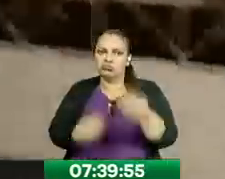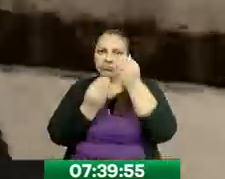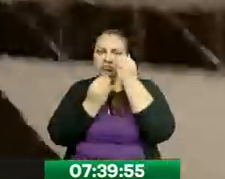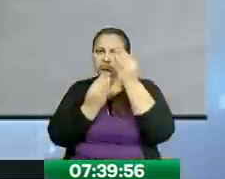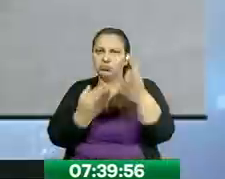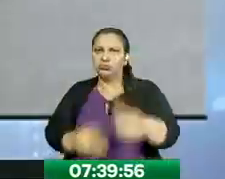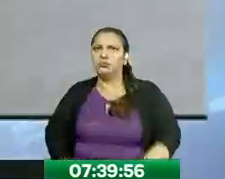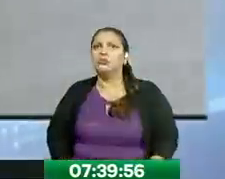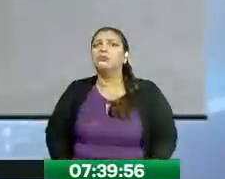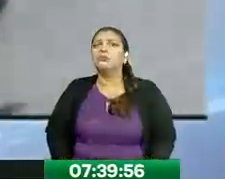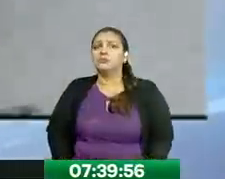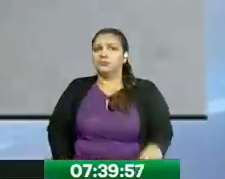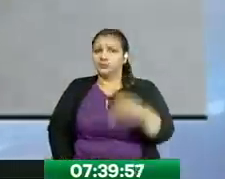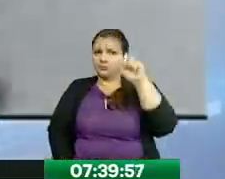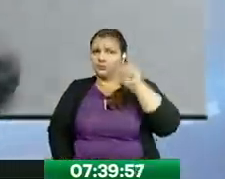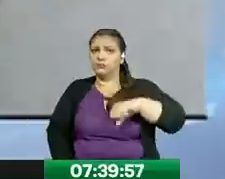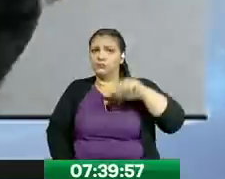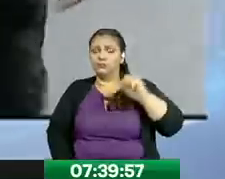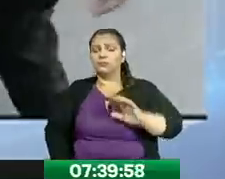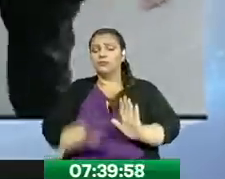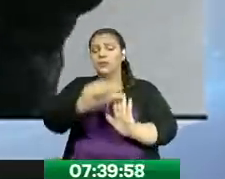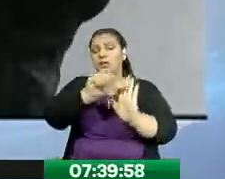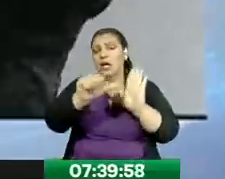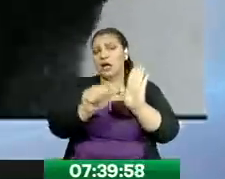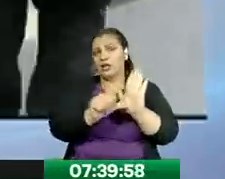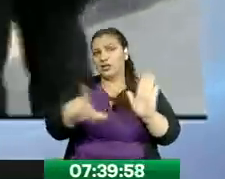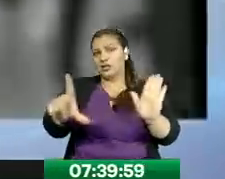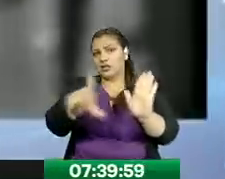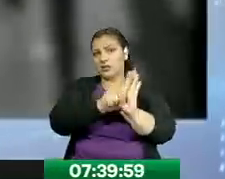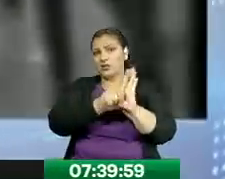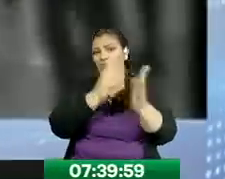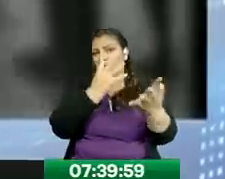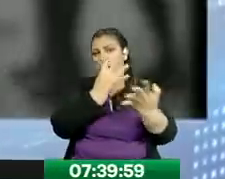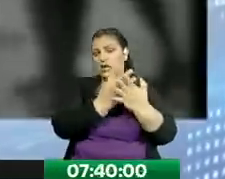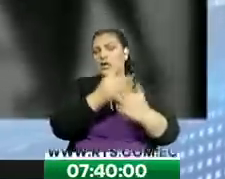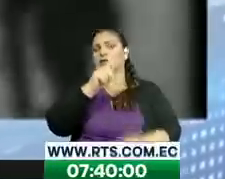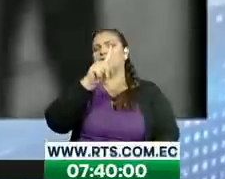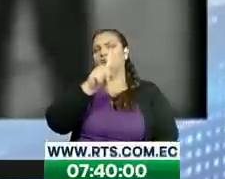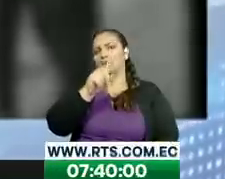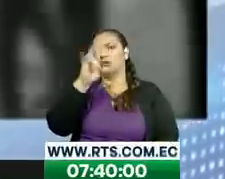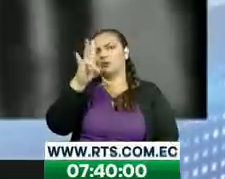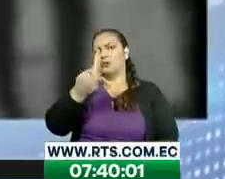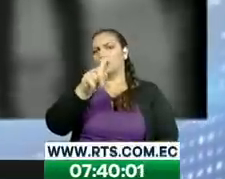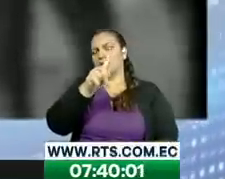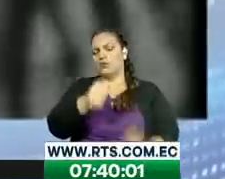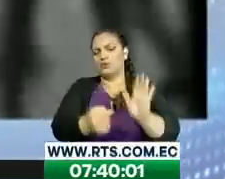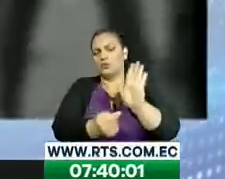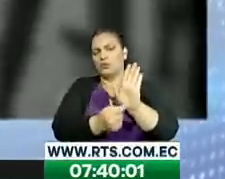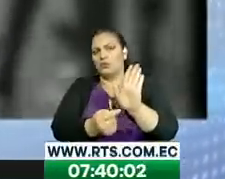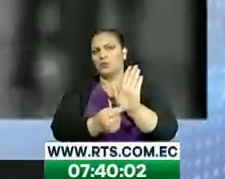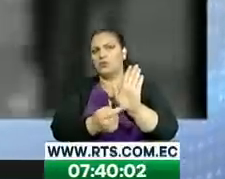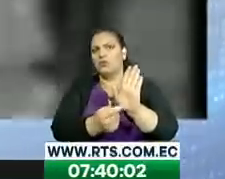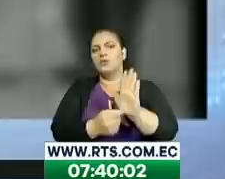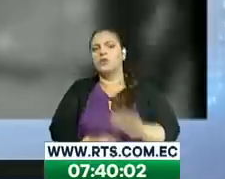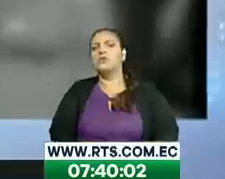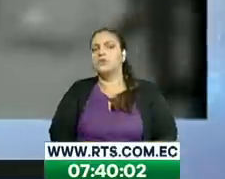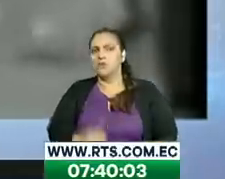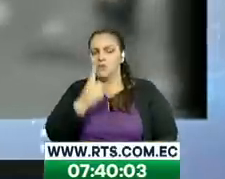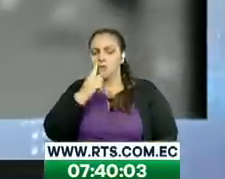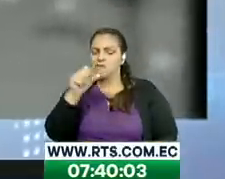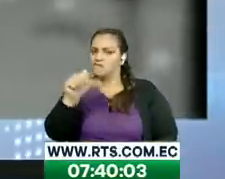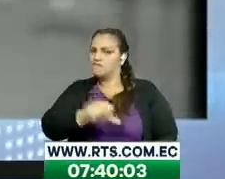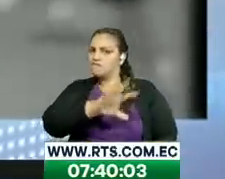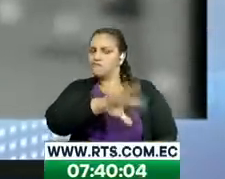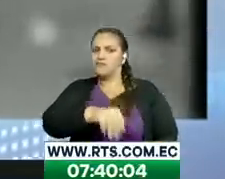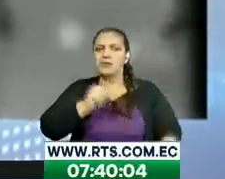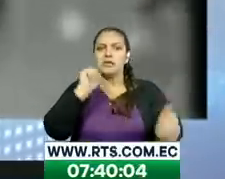violación que estaría contenida en el artículo 171 del código orgánico integral penal que conlleva una penalidad entre 19 y